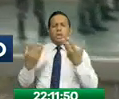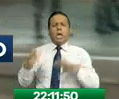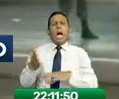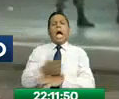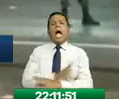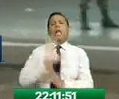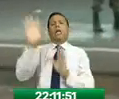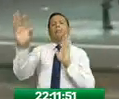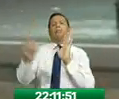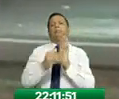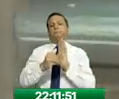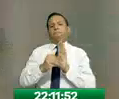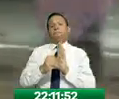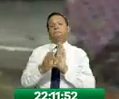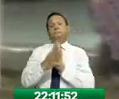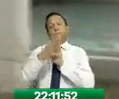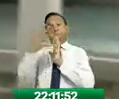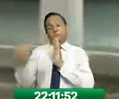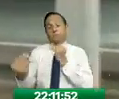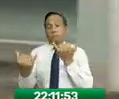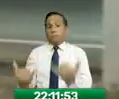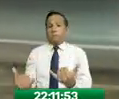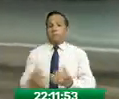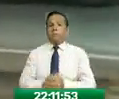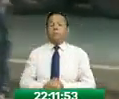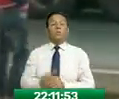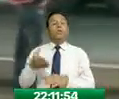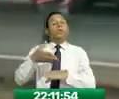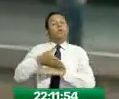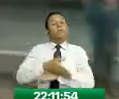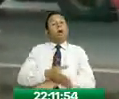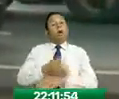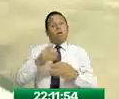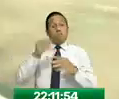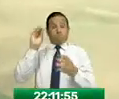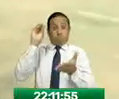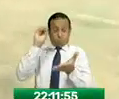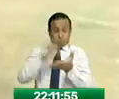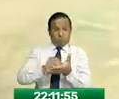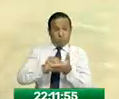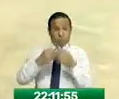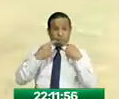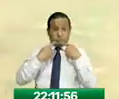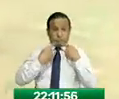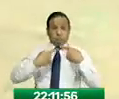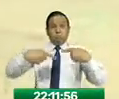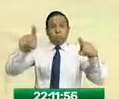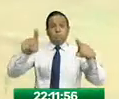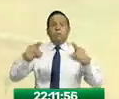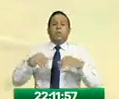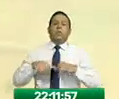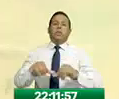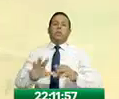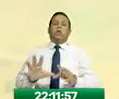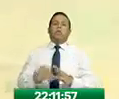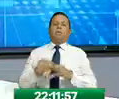La disposición entrará en vigencia una vez publicada en el registro oficial. En Quito informó Iván Casamen.